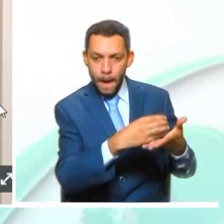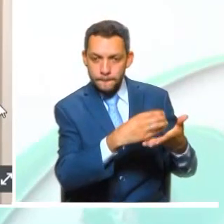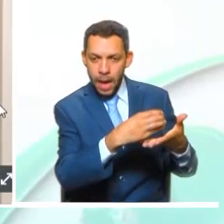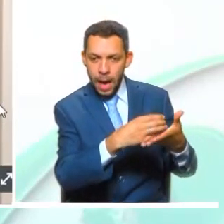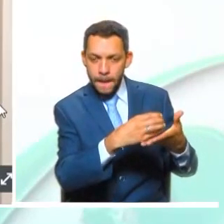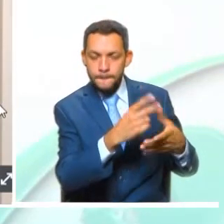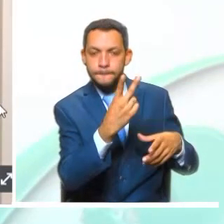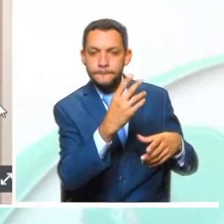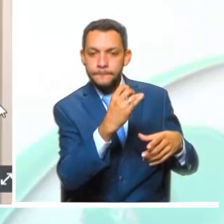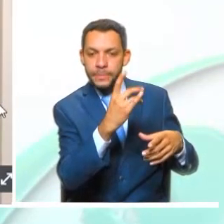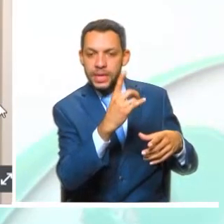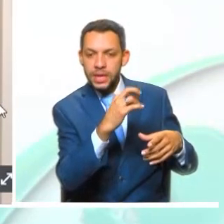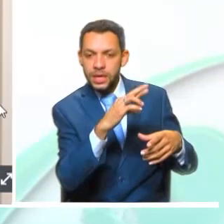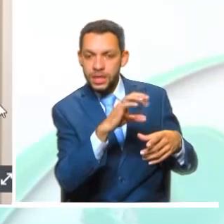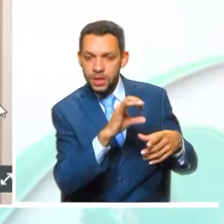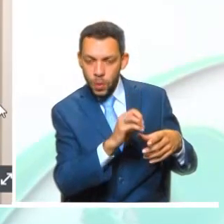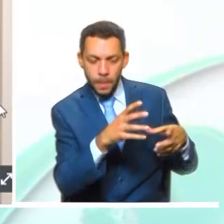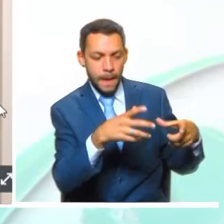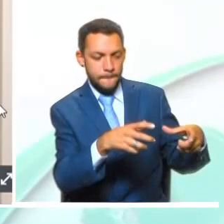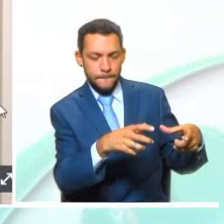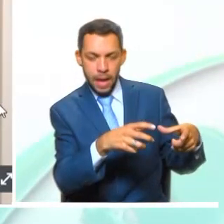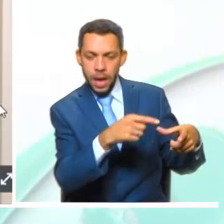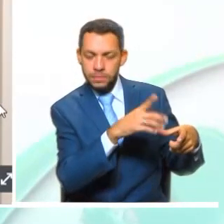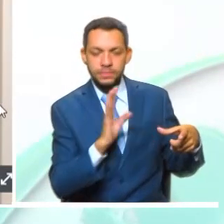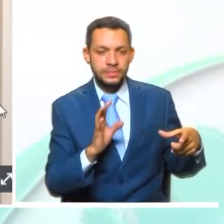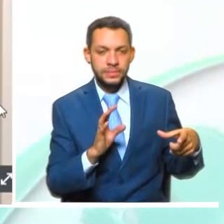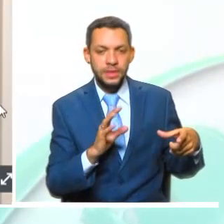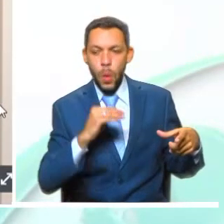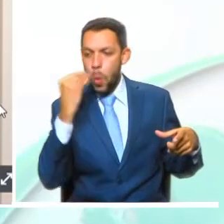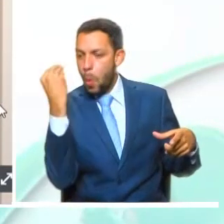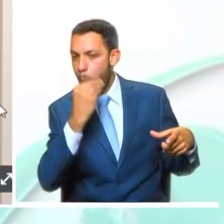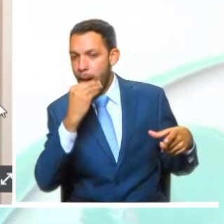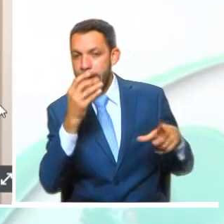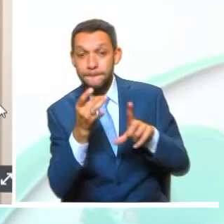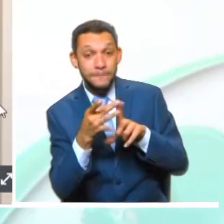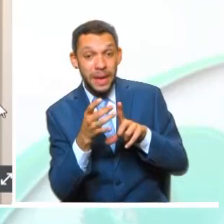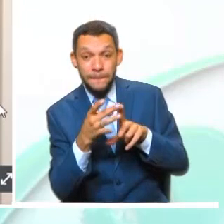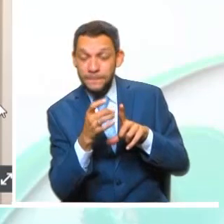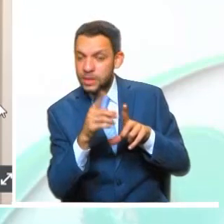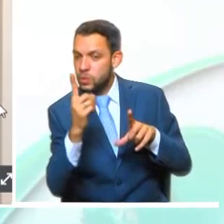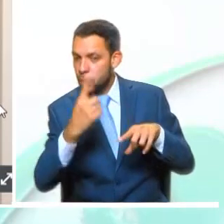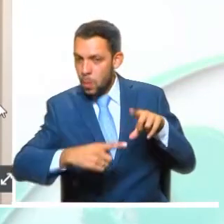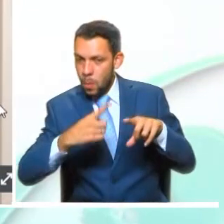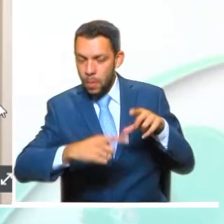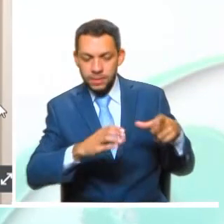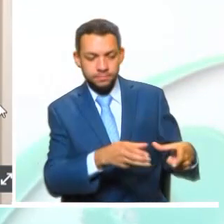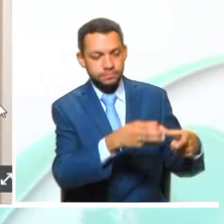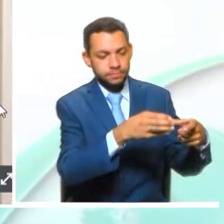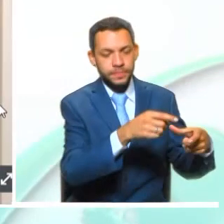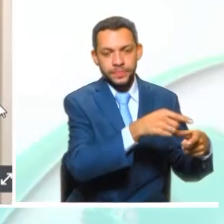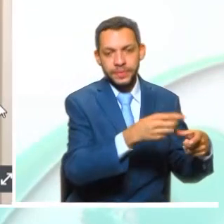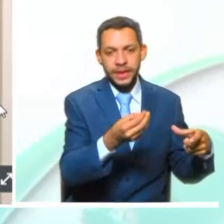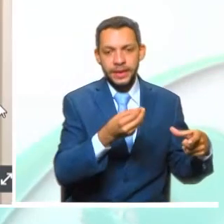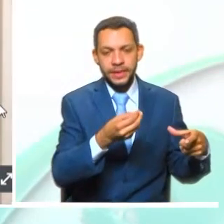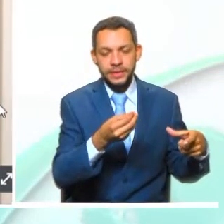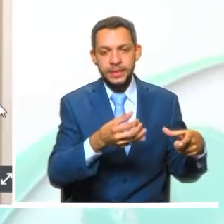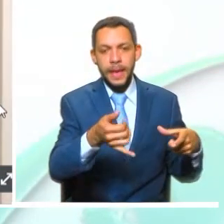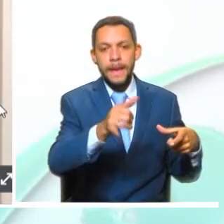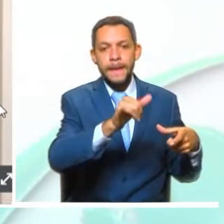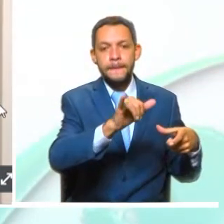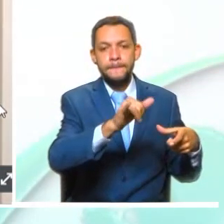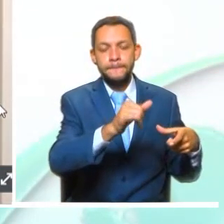de esmalte que no sea nada metálico ustedes van a remojar en vinagre